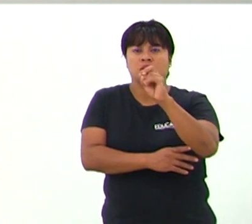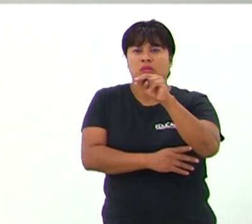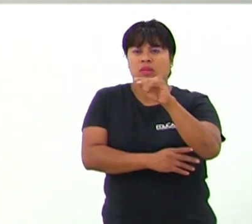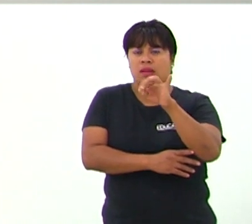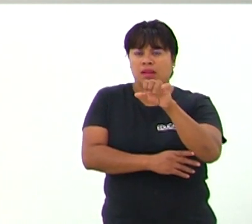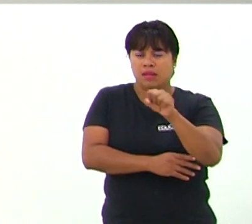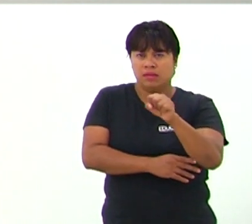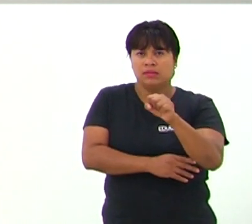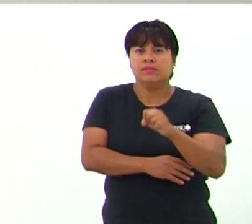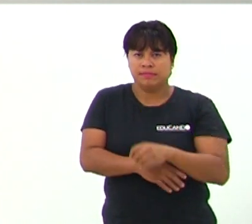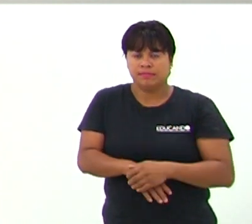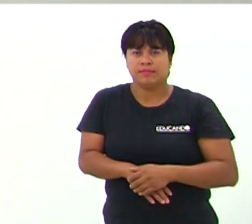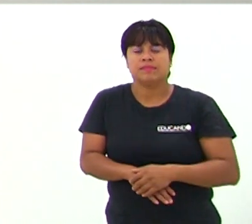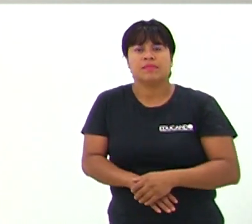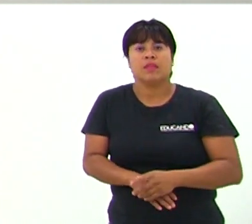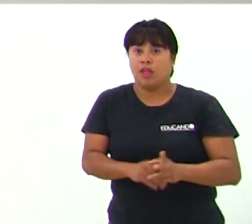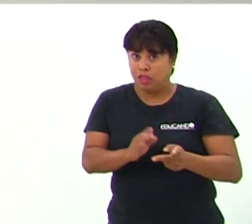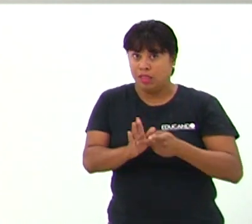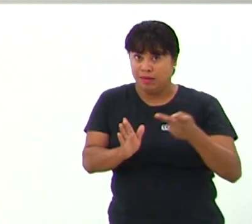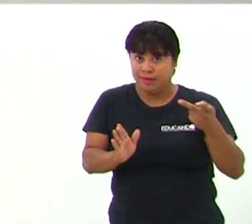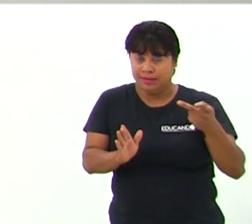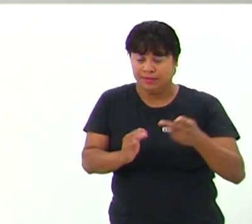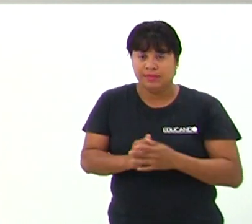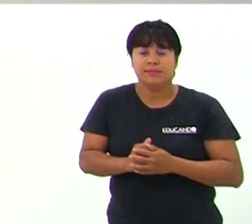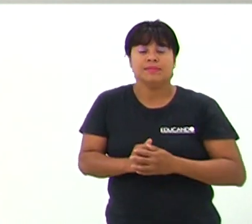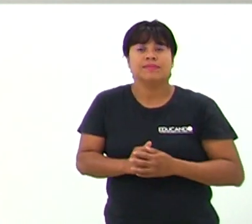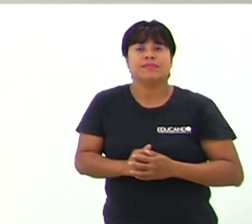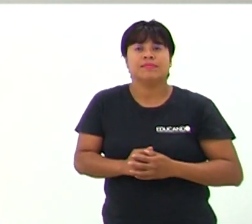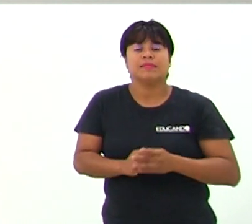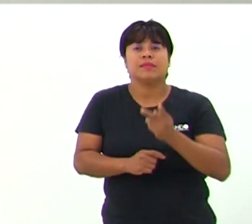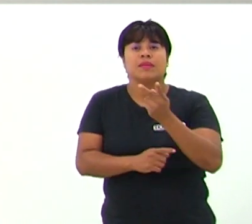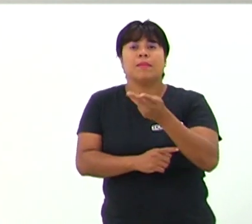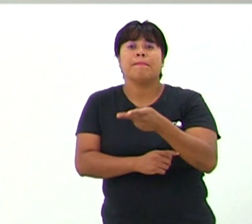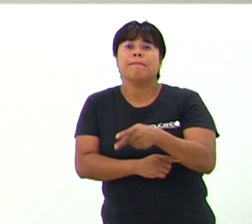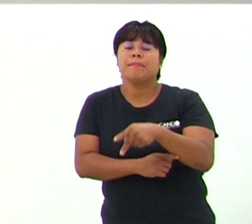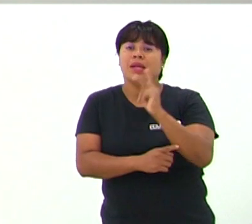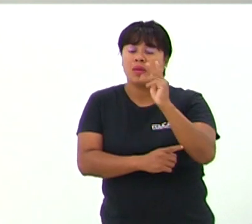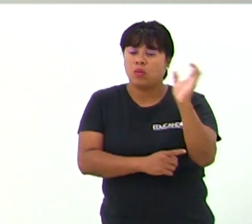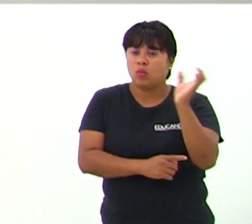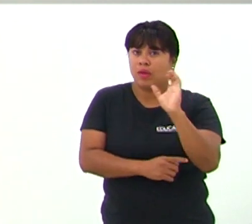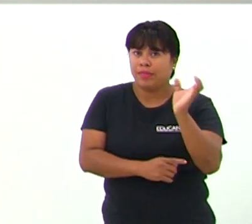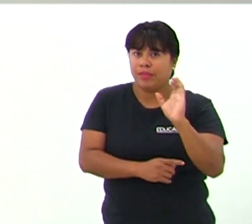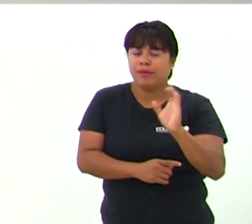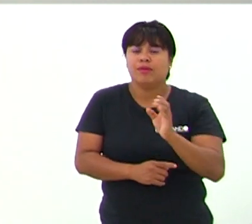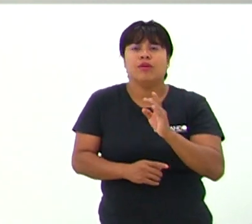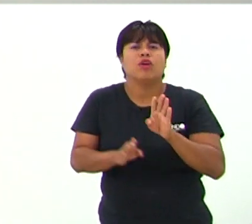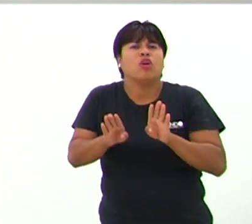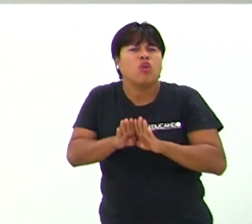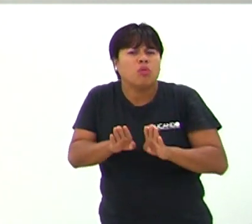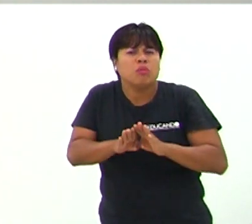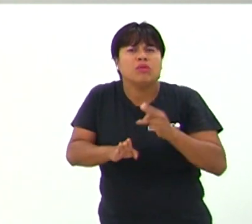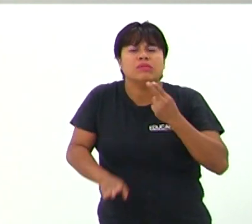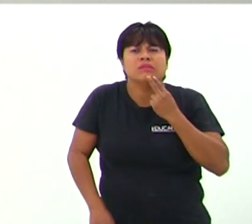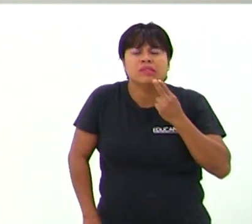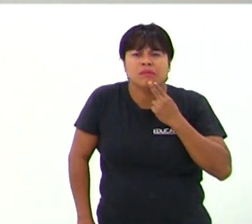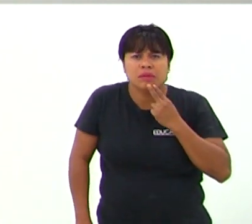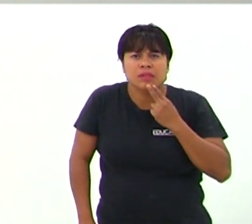preposicionales, bien, nuevamente, pero cuando funcionan,